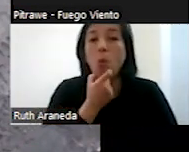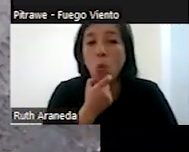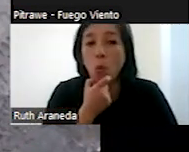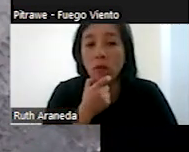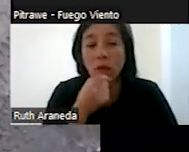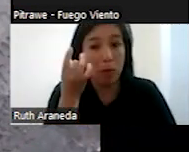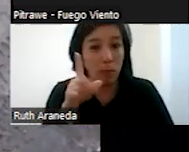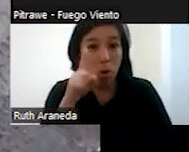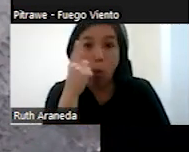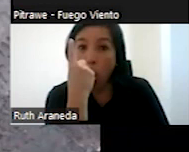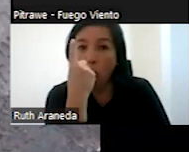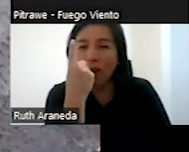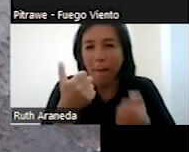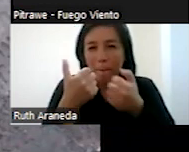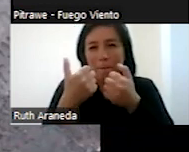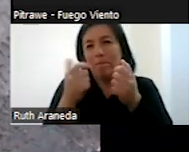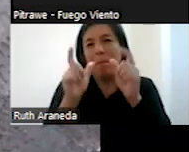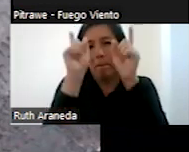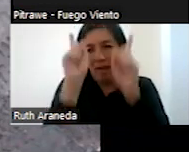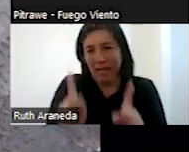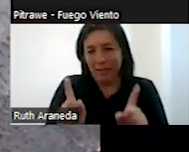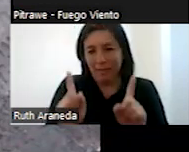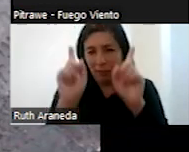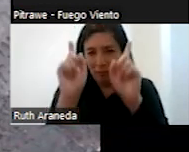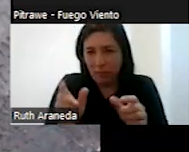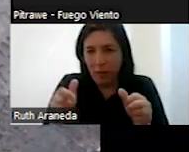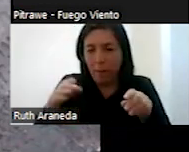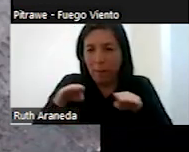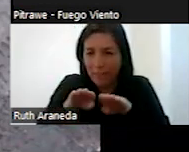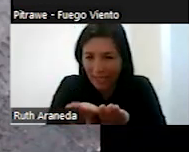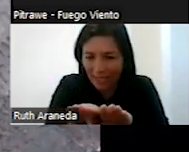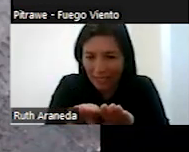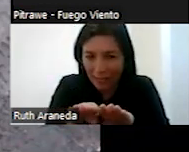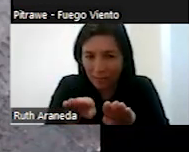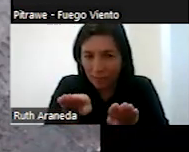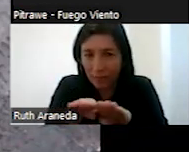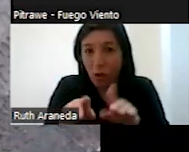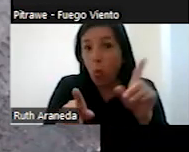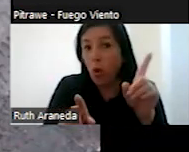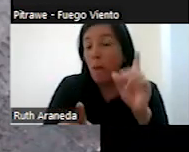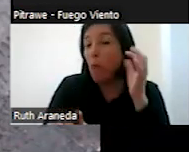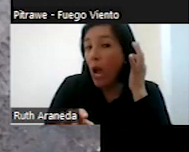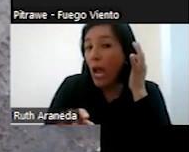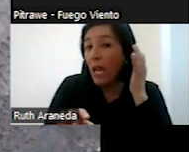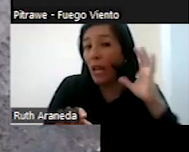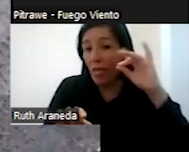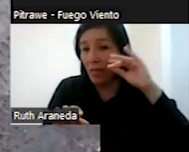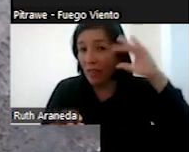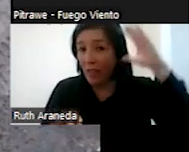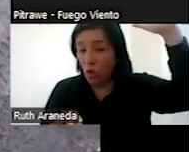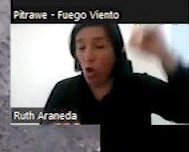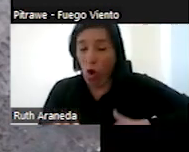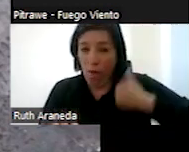uno, una pareja, que es raro. En general son entierros individuales, pero aquí una mujer adulta joven,